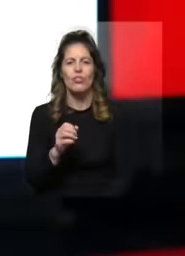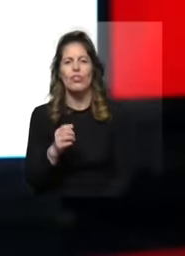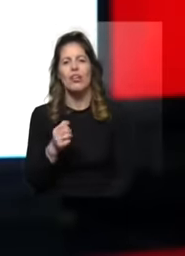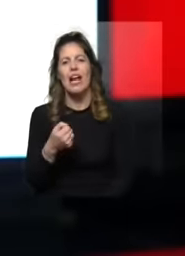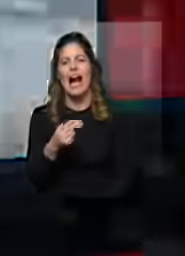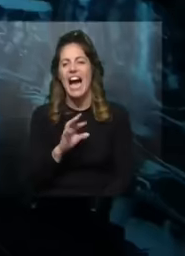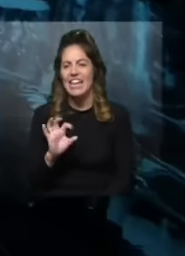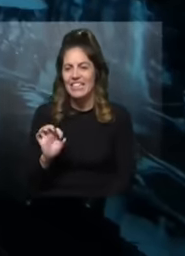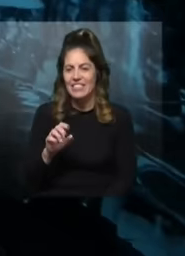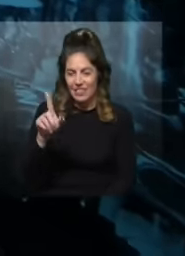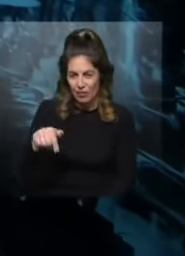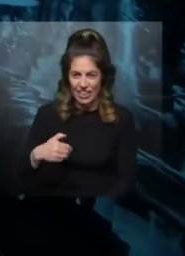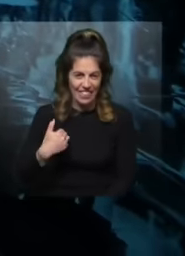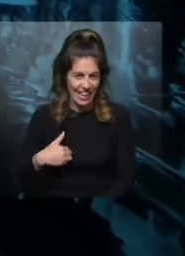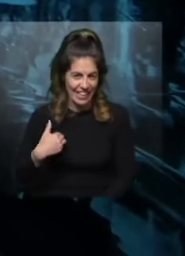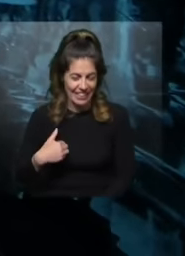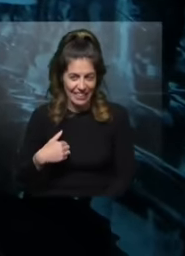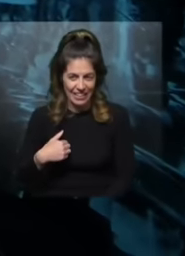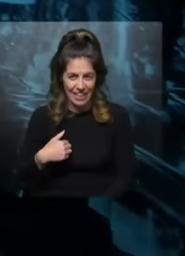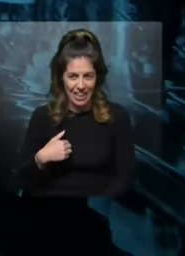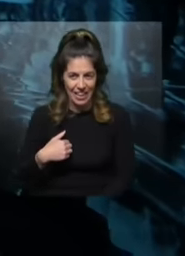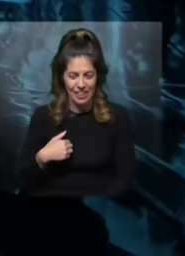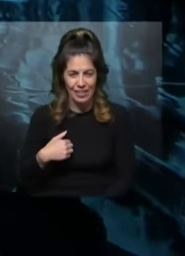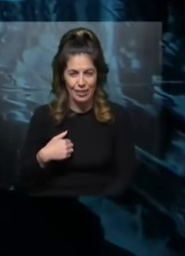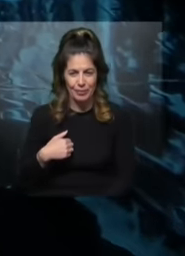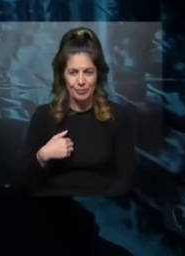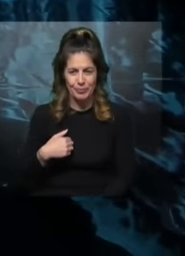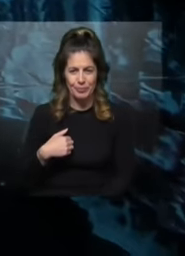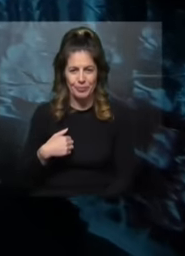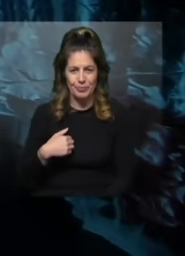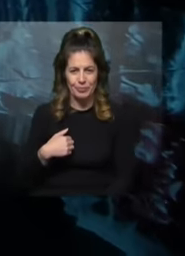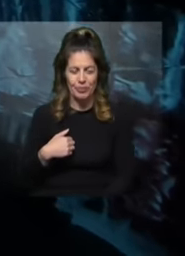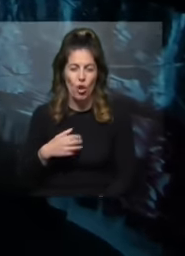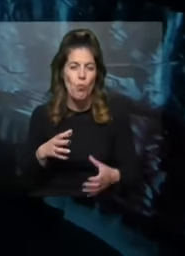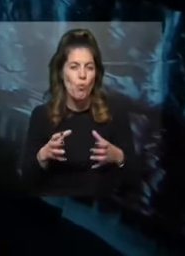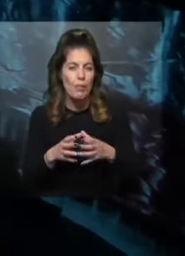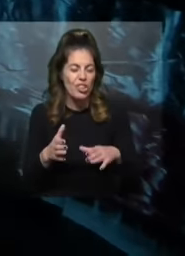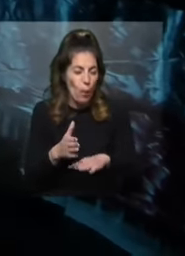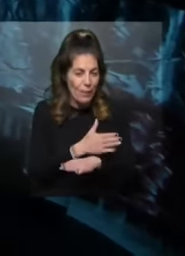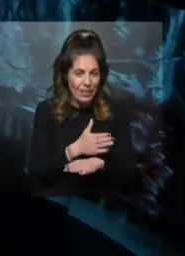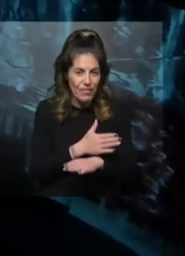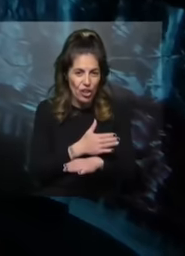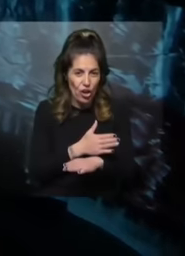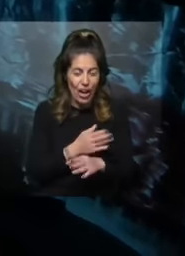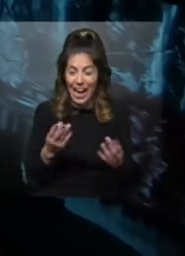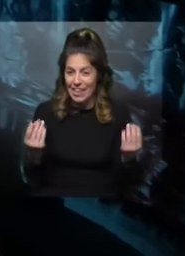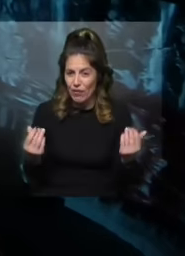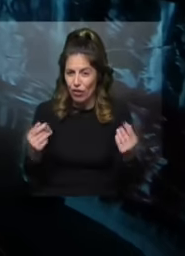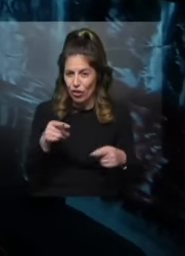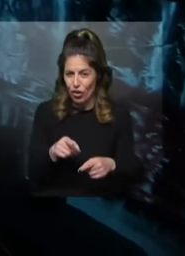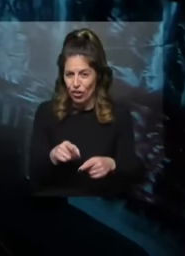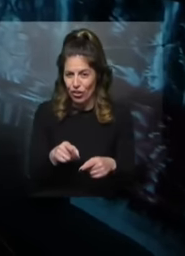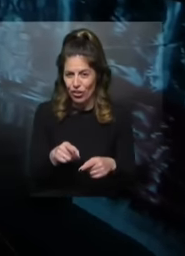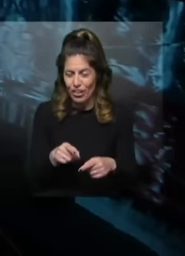de Argentina. Es como una especie de movimiento previo que hubo en el folclore. Claro.